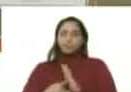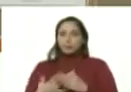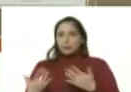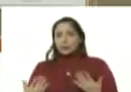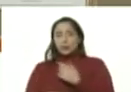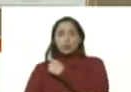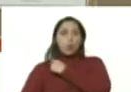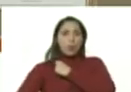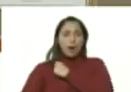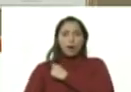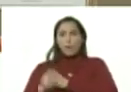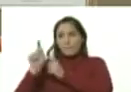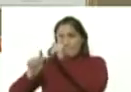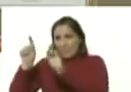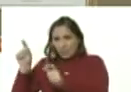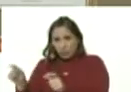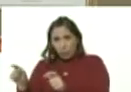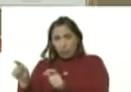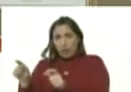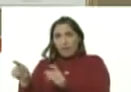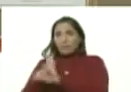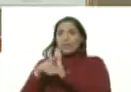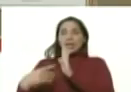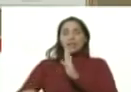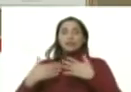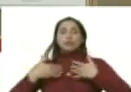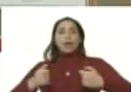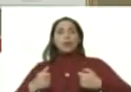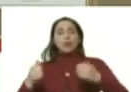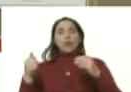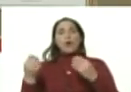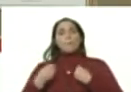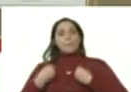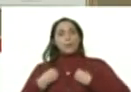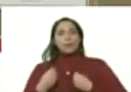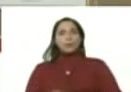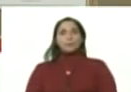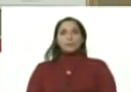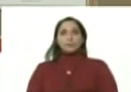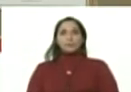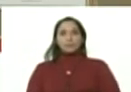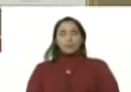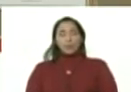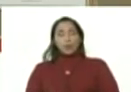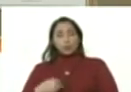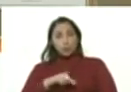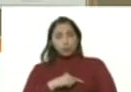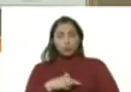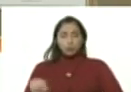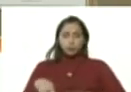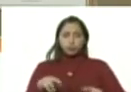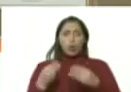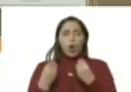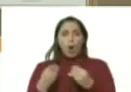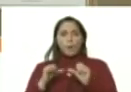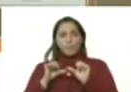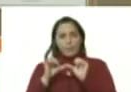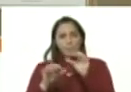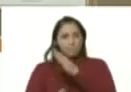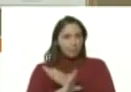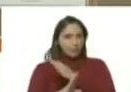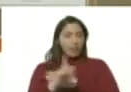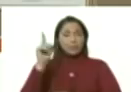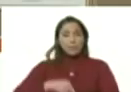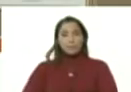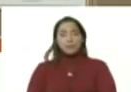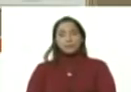quitaron a esos pacientes su derecho a la salud y a la vida. Estamos coordinando cómo mantener también